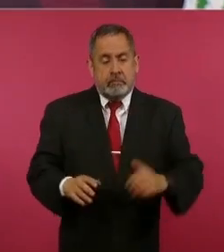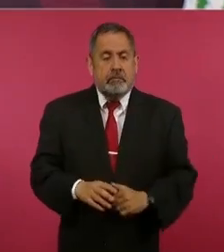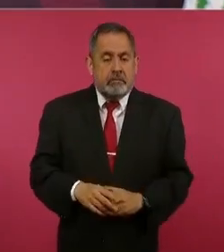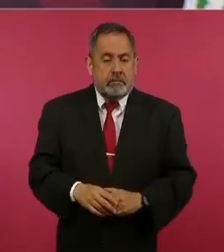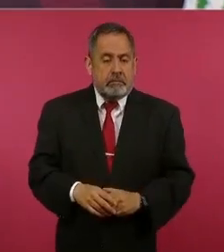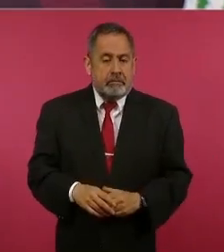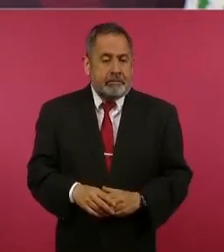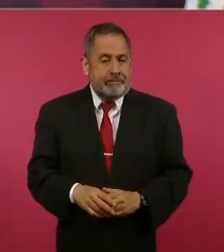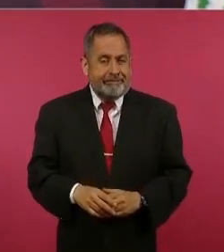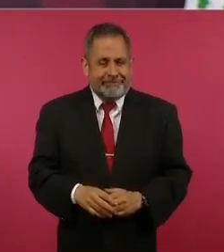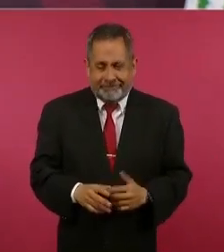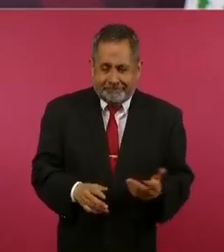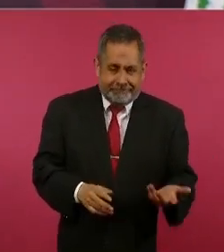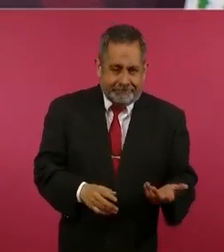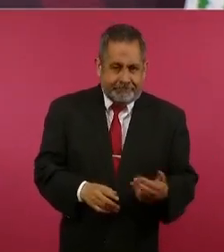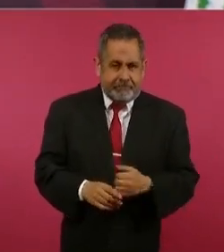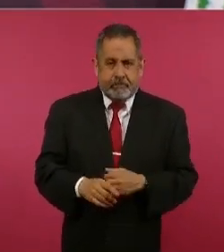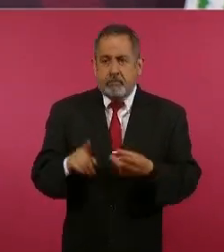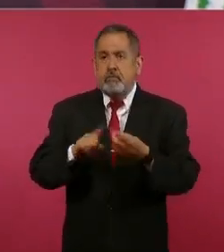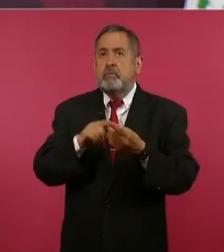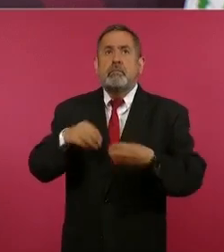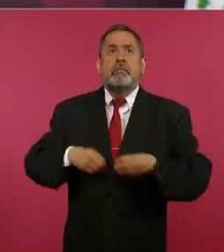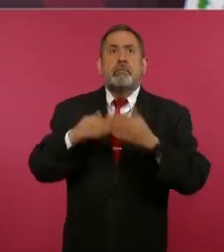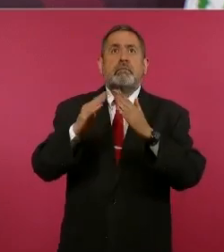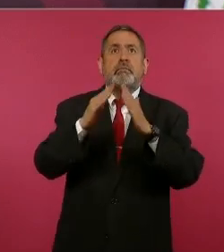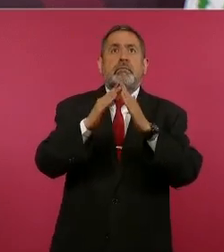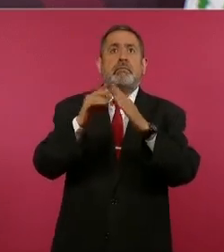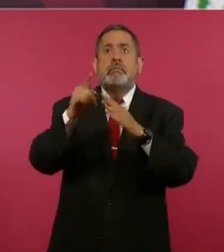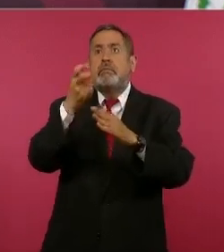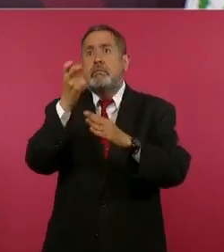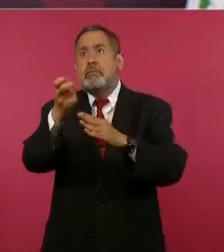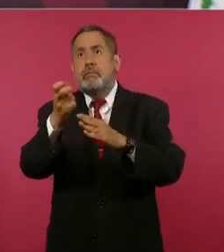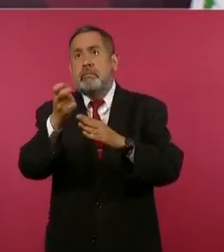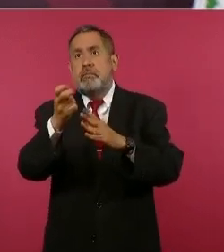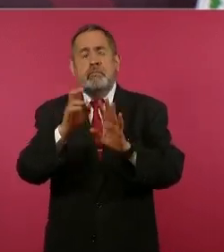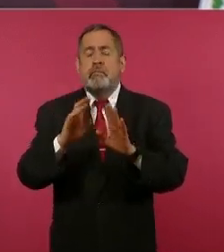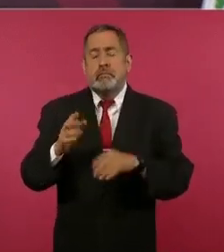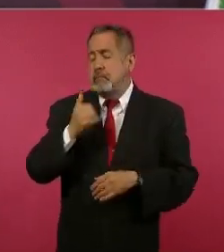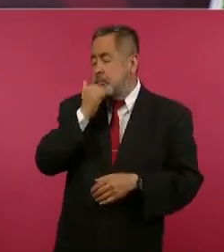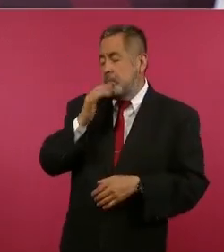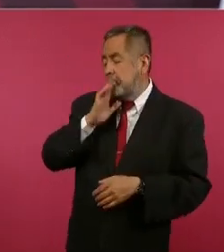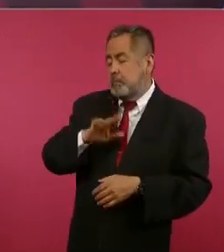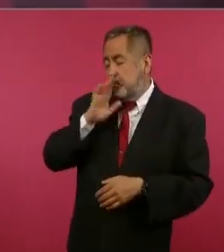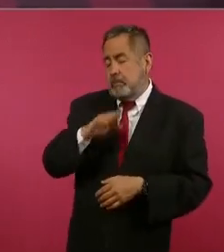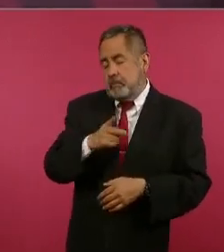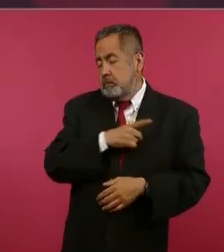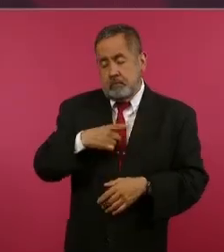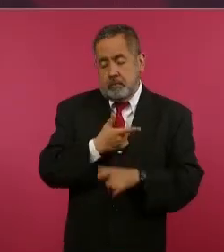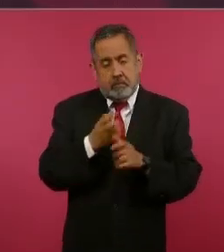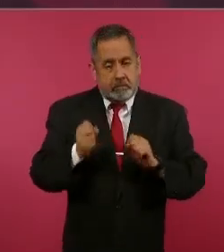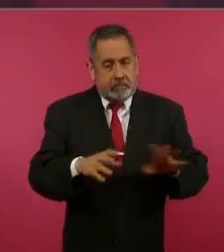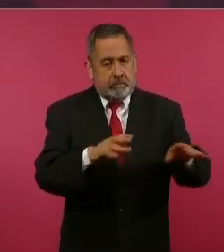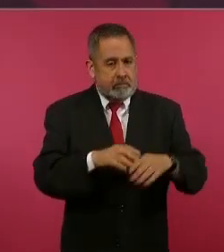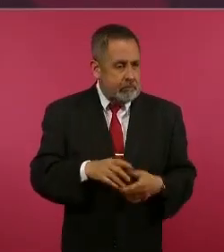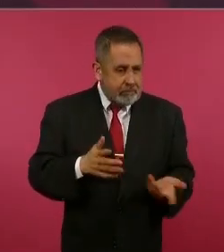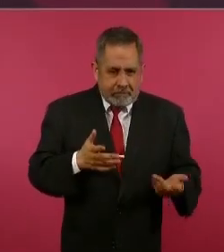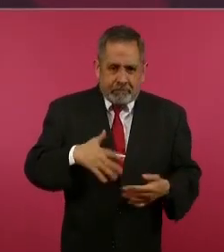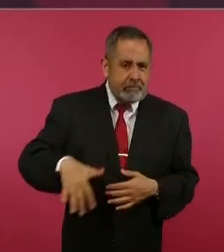se dio mal el domicilio, aunque se trate de una persona